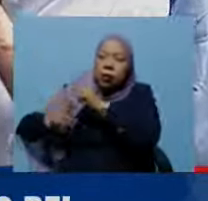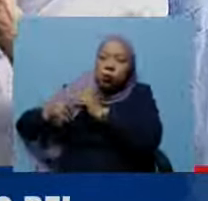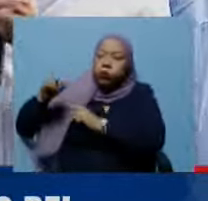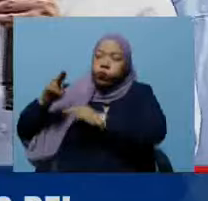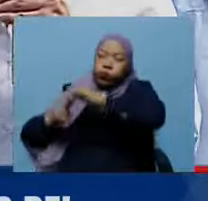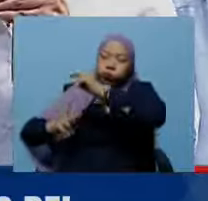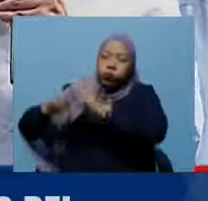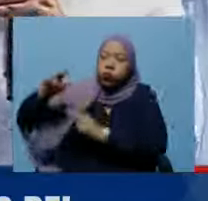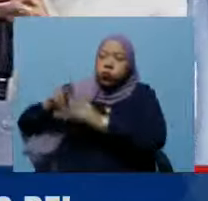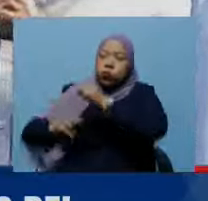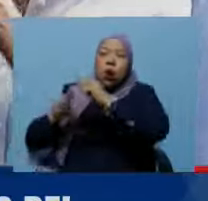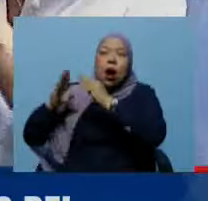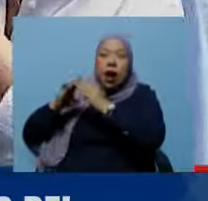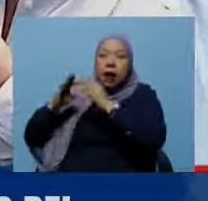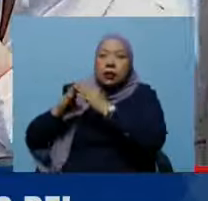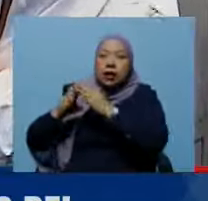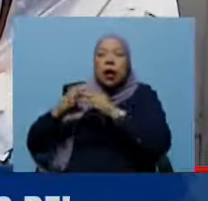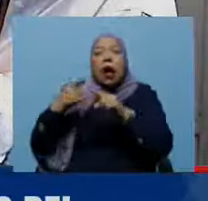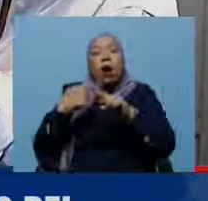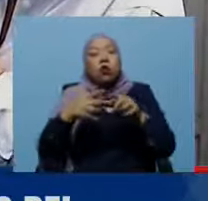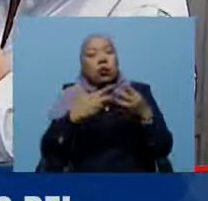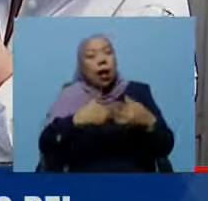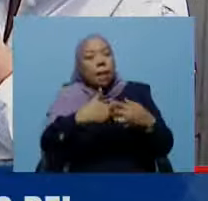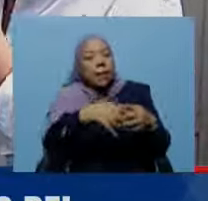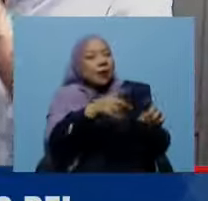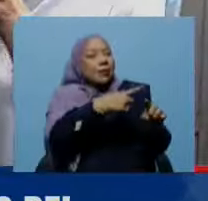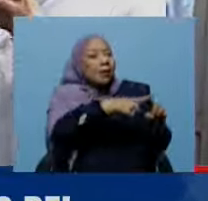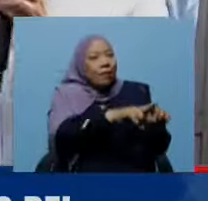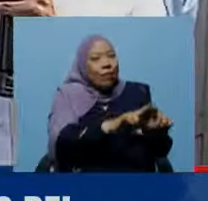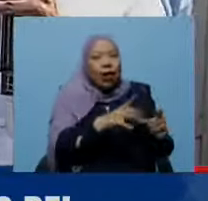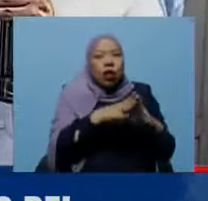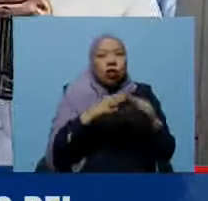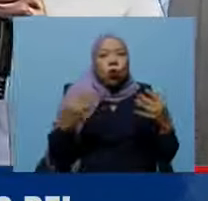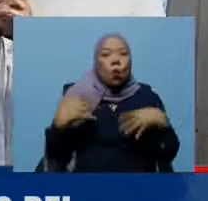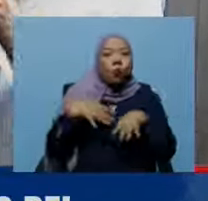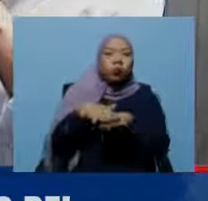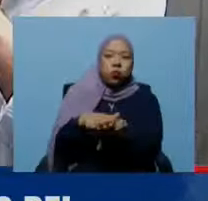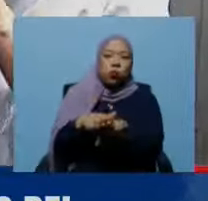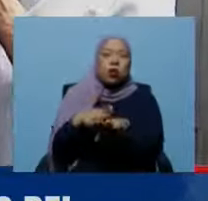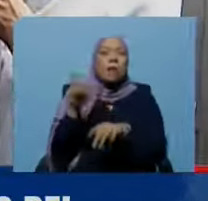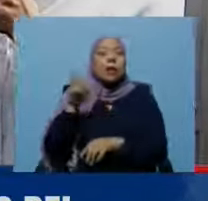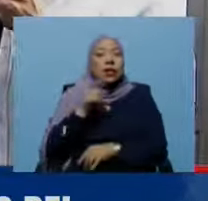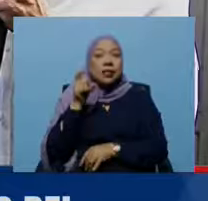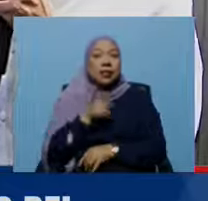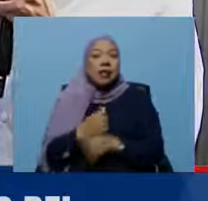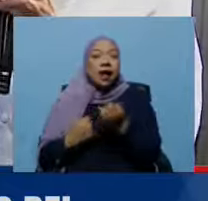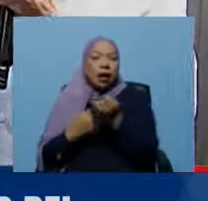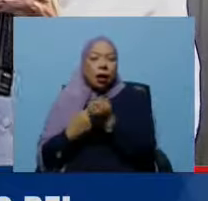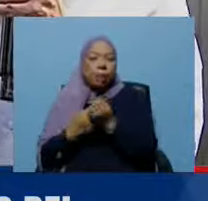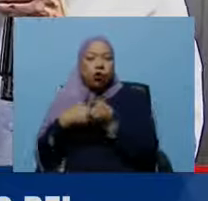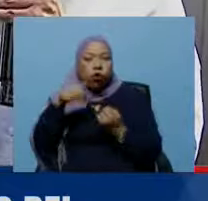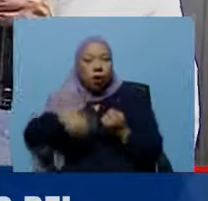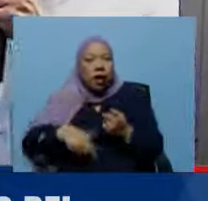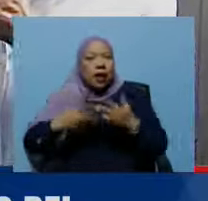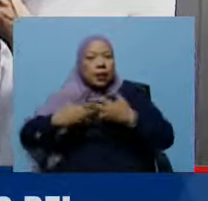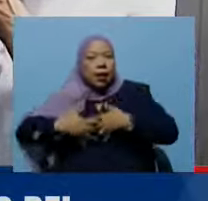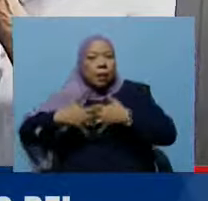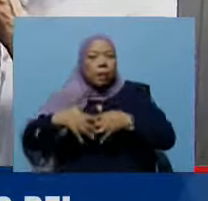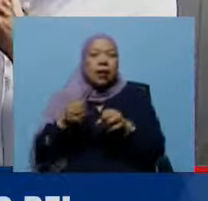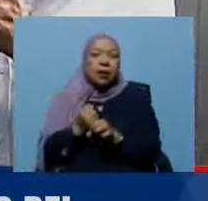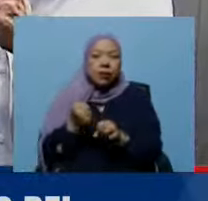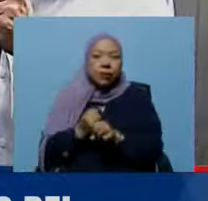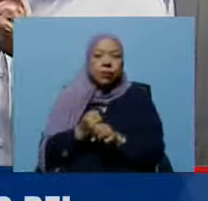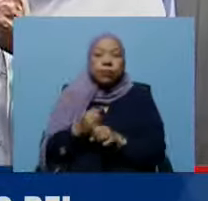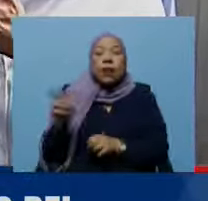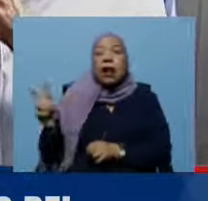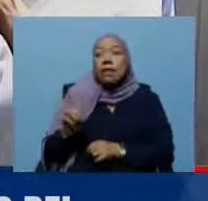económico encadenado y se convierten las empresas básicas en el corazón industrial de Venezuela. Y de allí la relevancia de